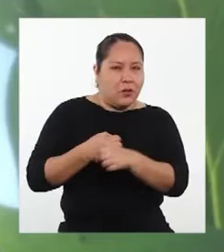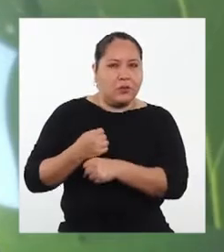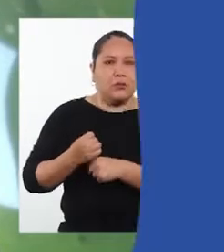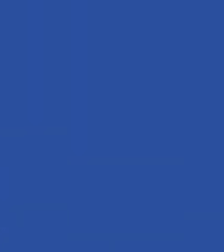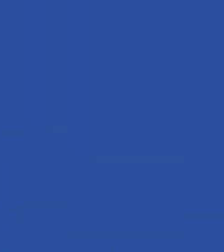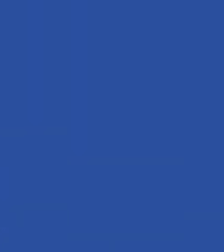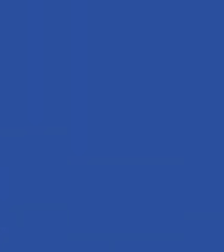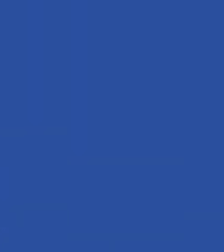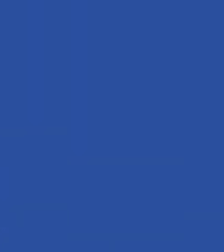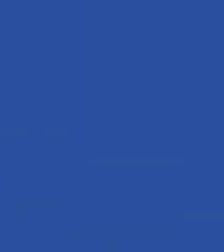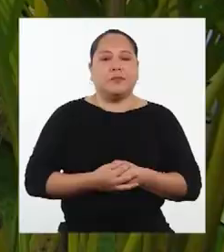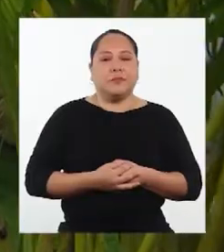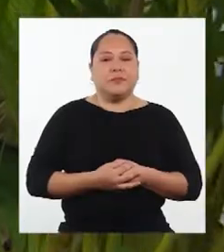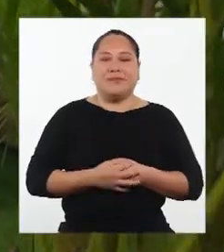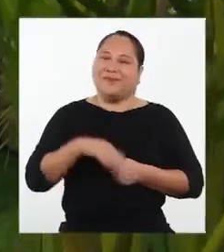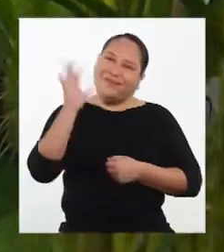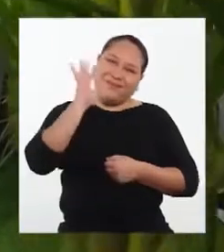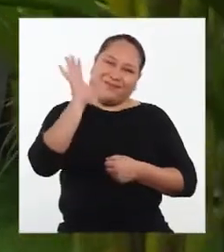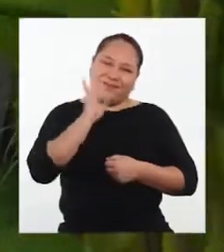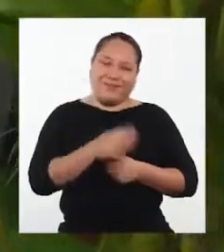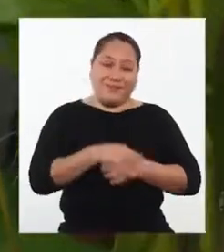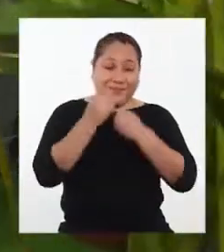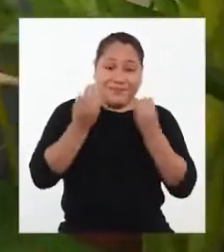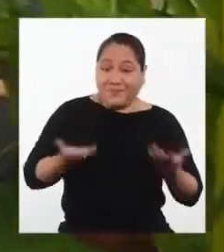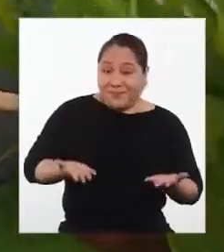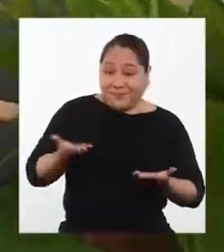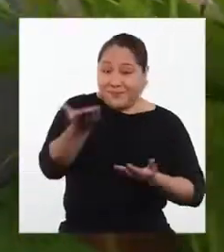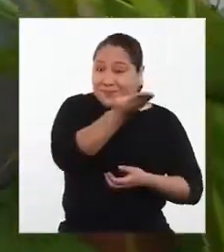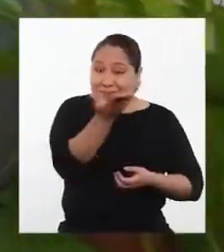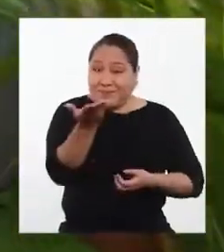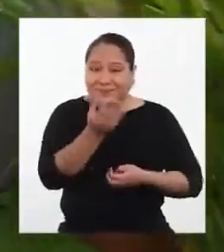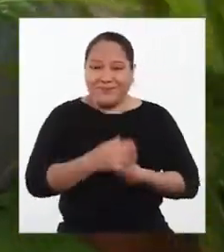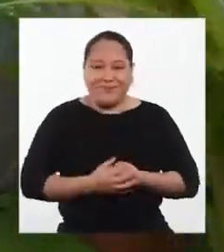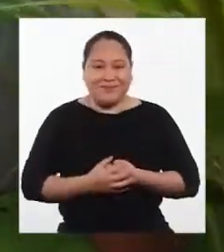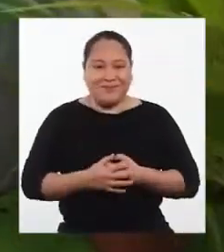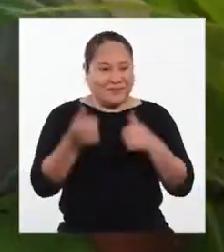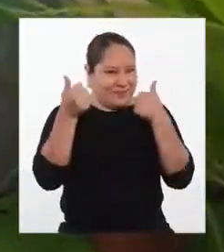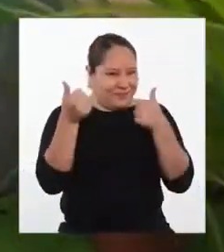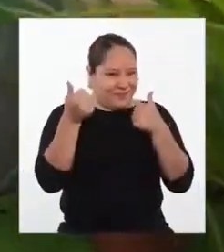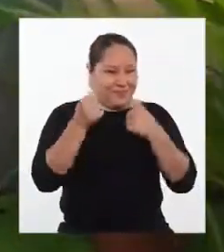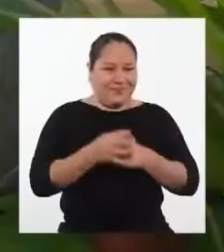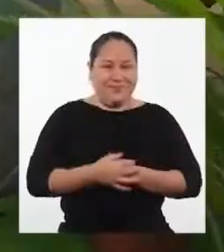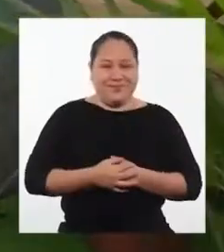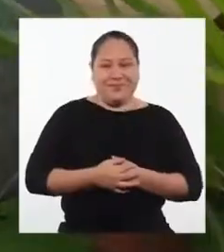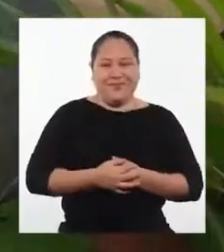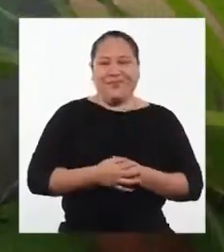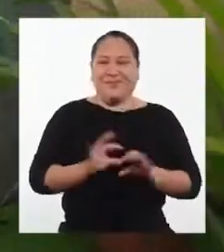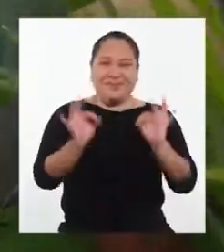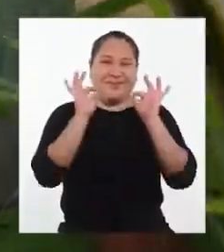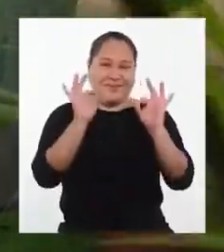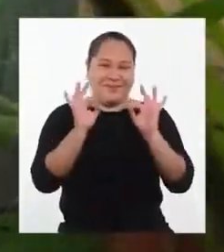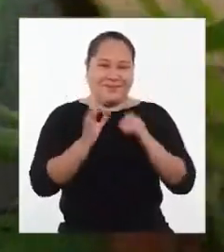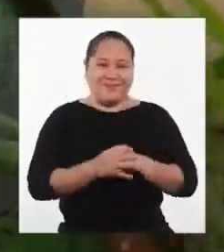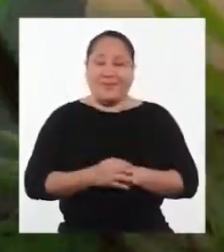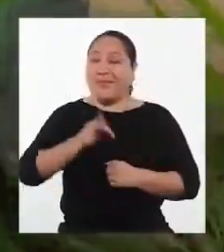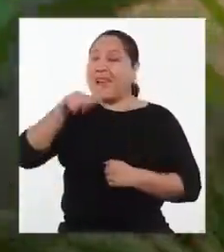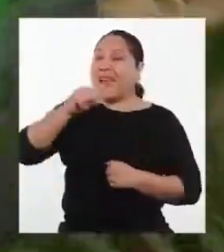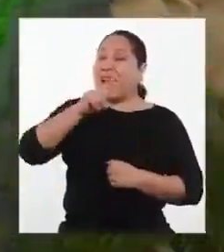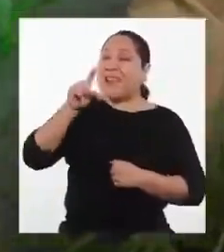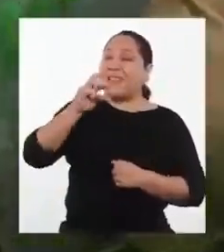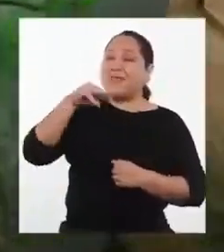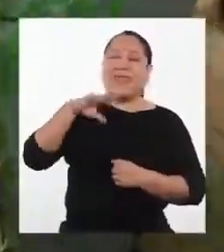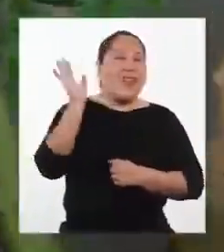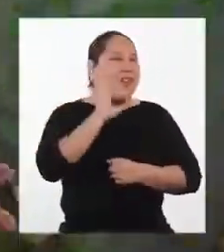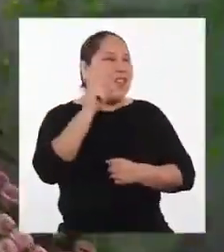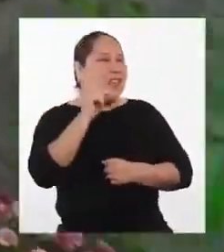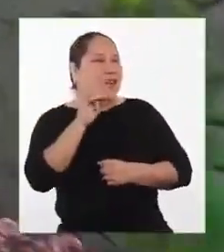Decau. ¡Hola! ¿Cómo están todas y todos? ¿Bien? ¡Genial! ¡Jazmín!